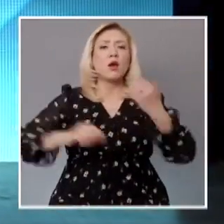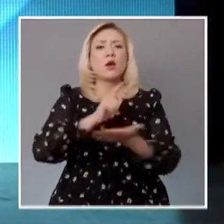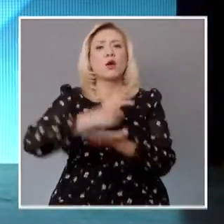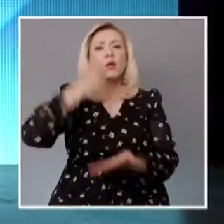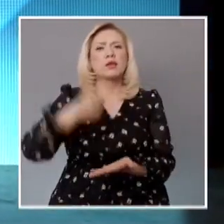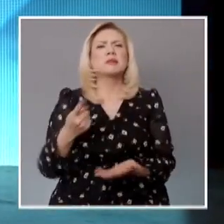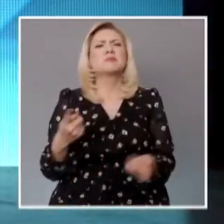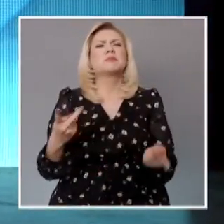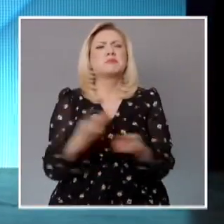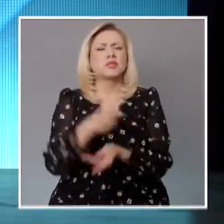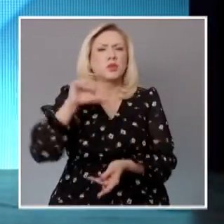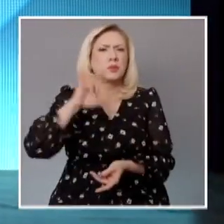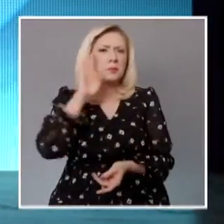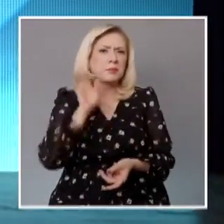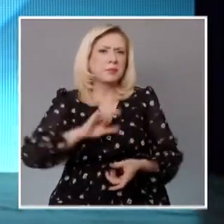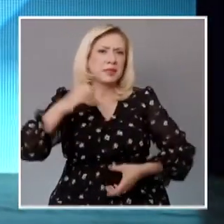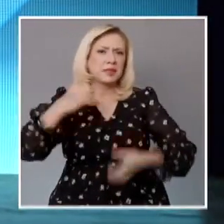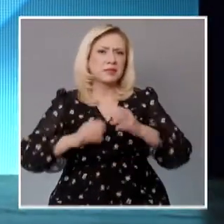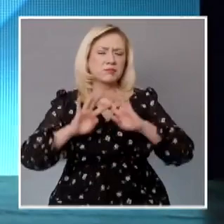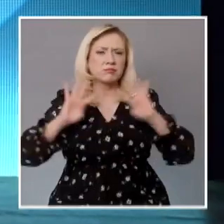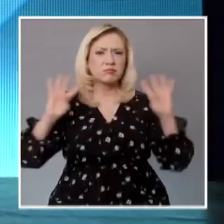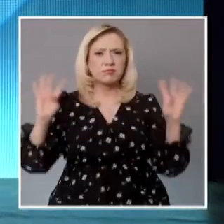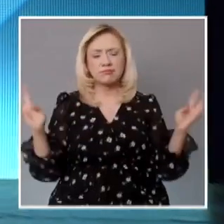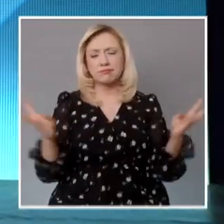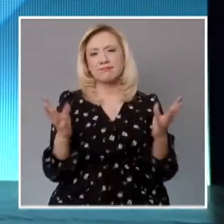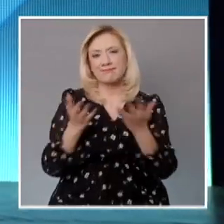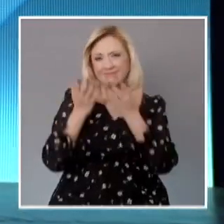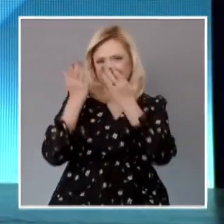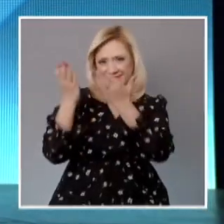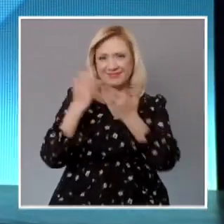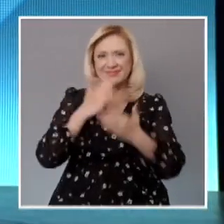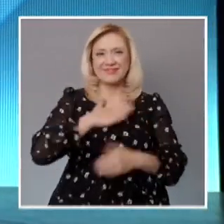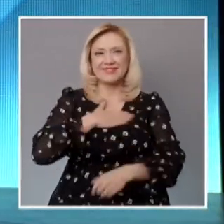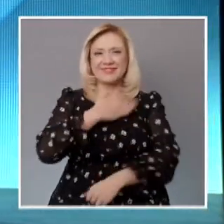ministros en la sesión del Pleno. Adelante, Mario, buenas tardes.